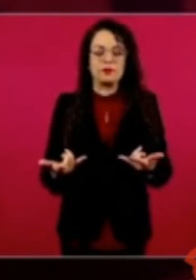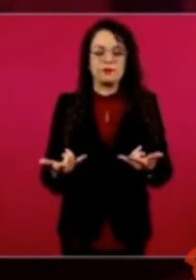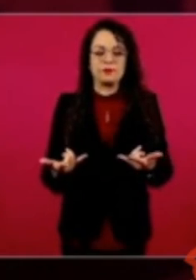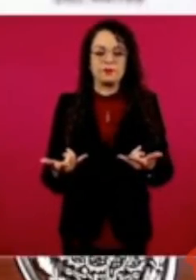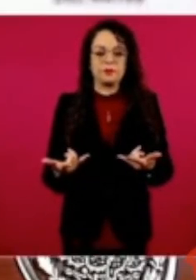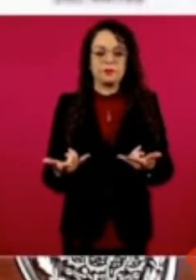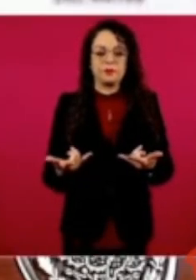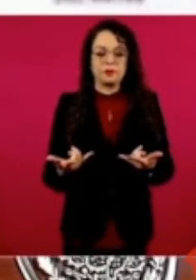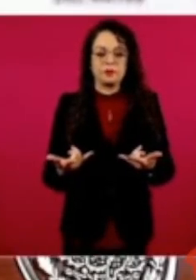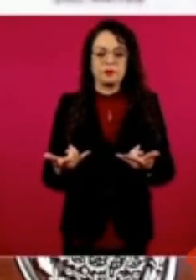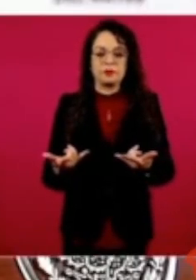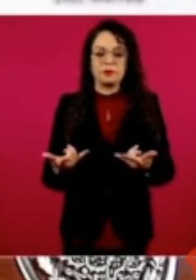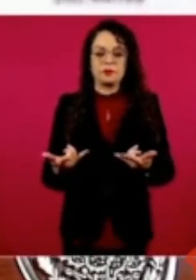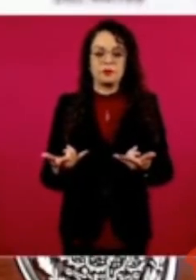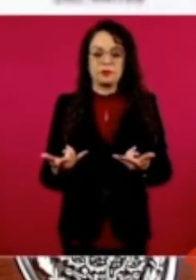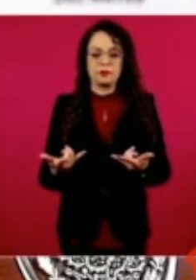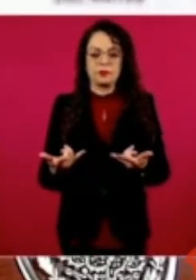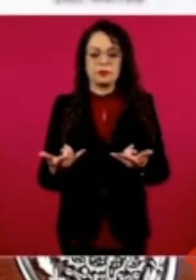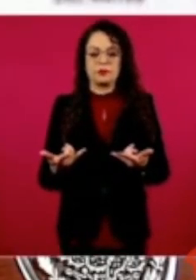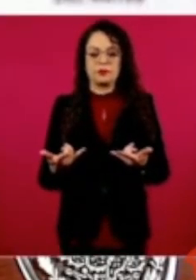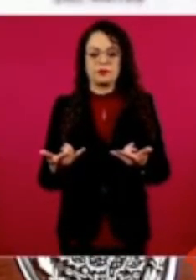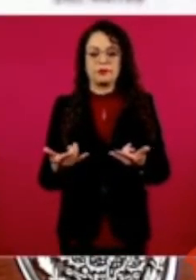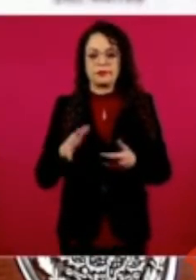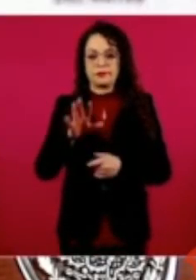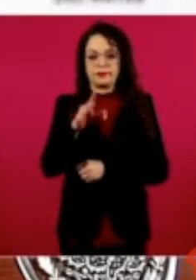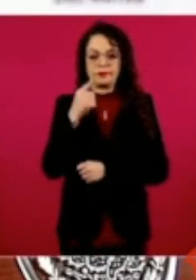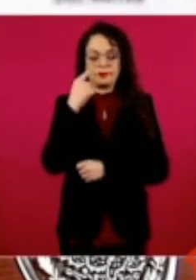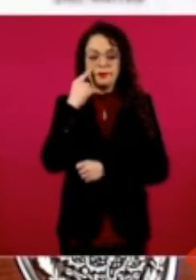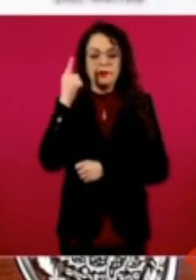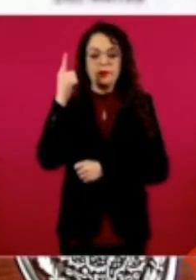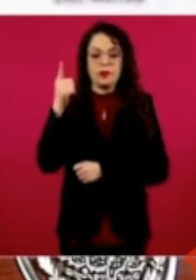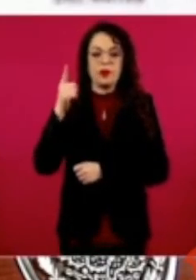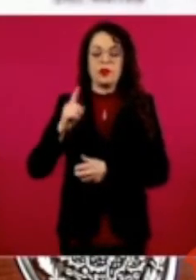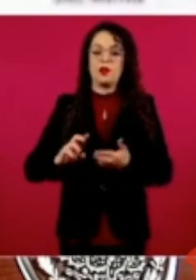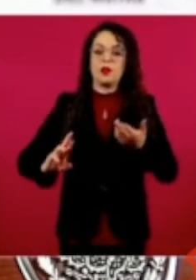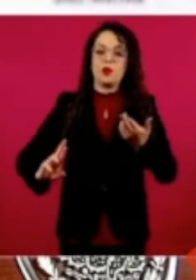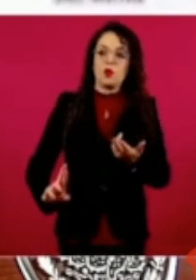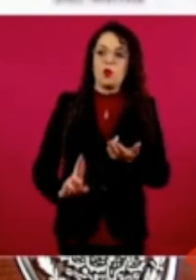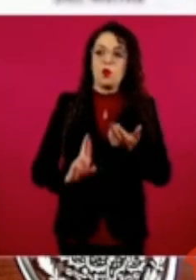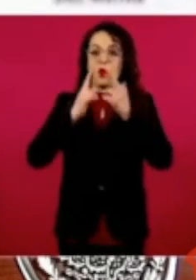Se lleva a cabo la huelga de Cananea, que es histórica,